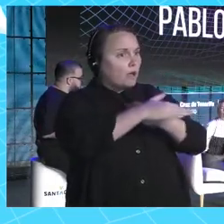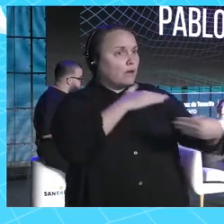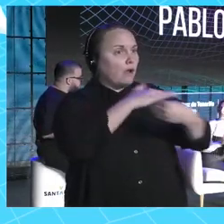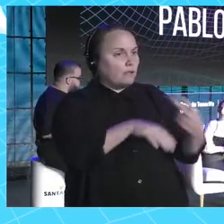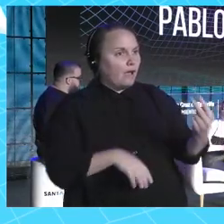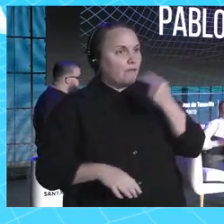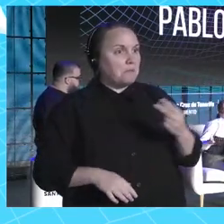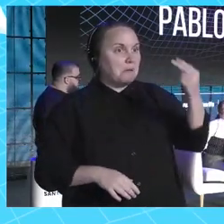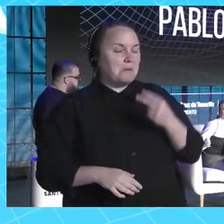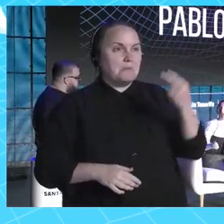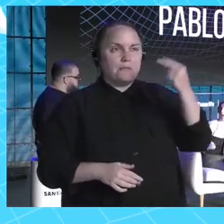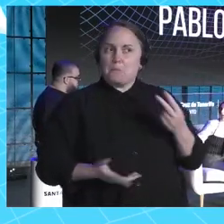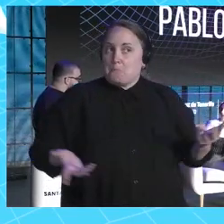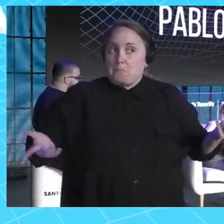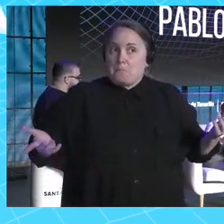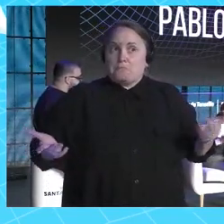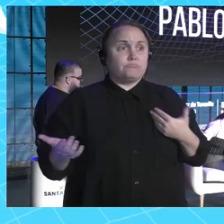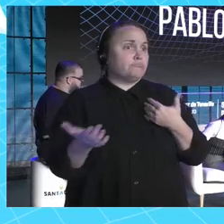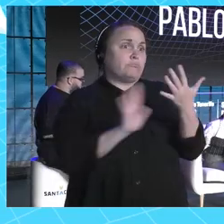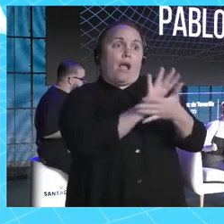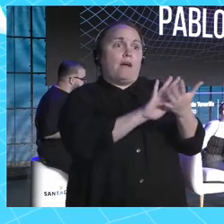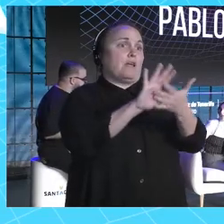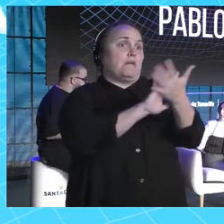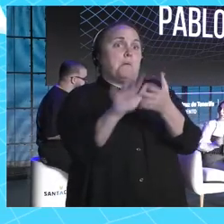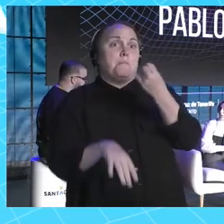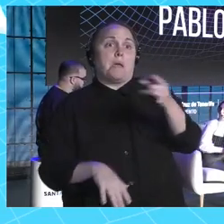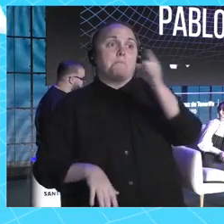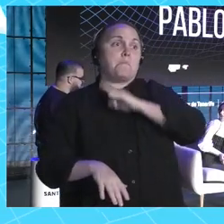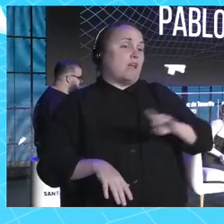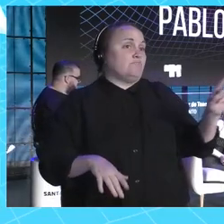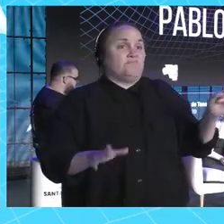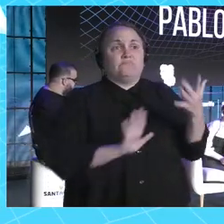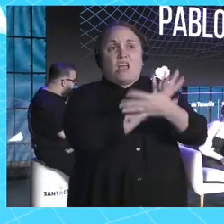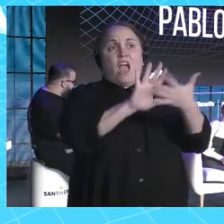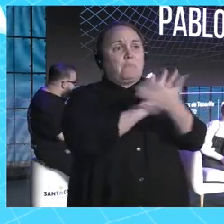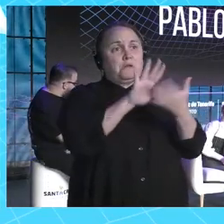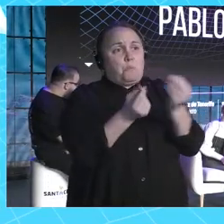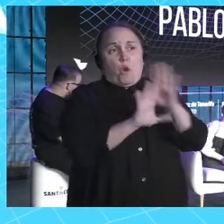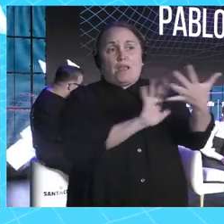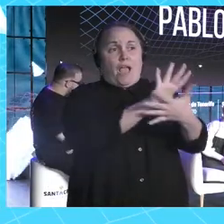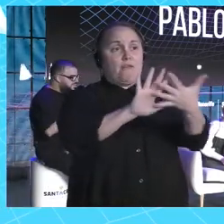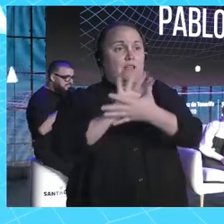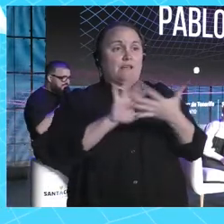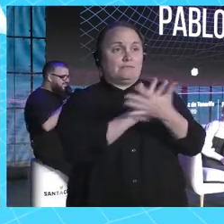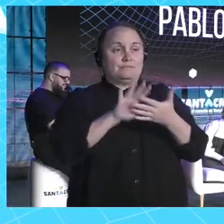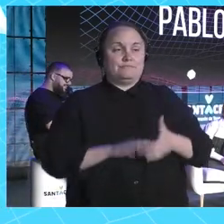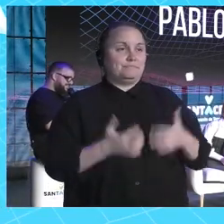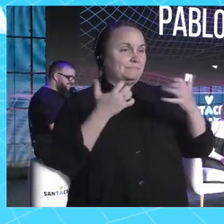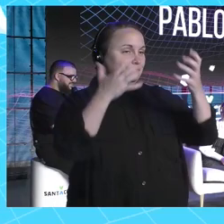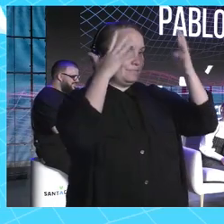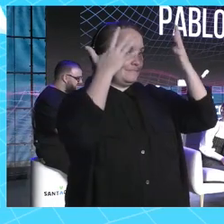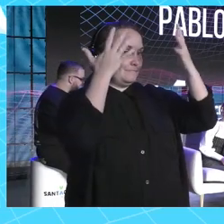Pues chica que hablen bien o mal pero que hablen que siempre viene mejor ya está y en tu caso Pablo